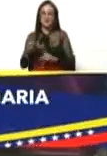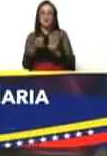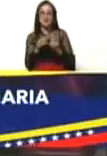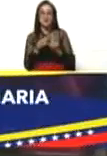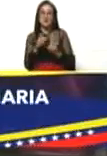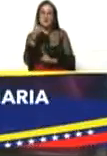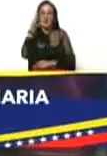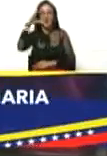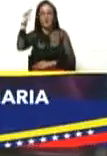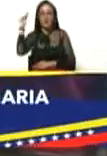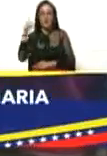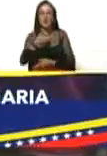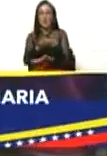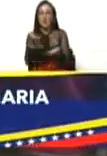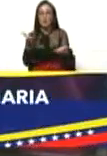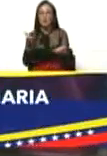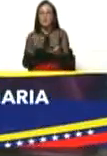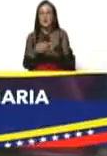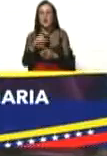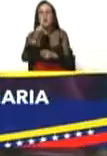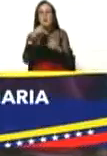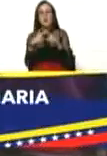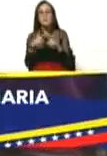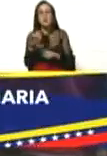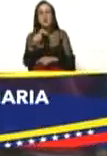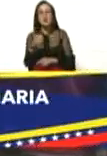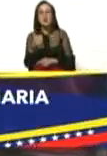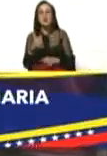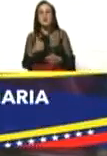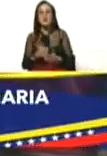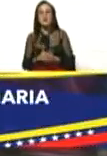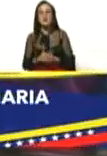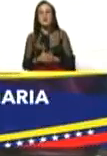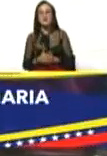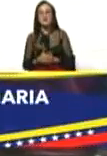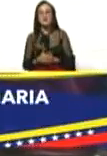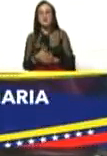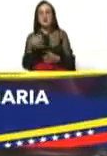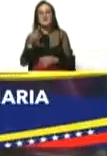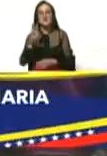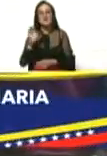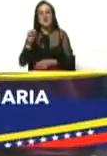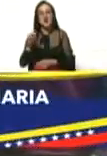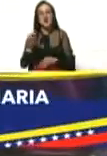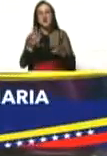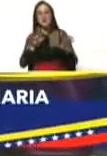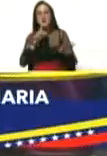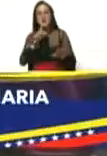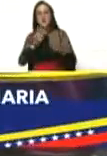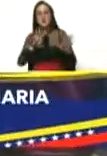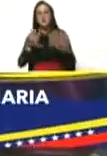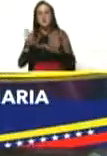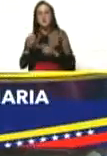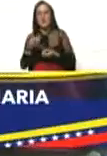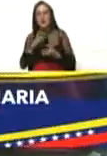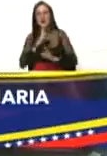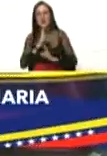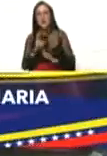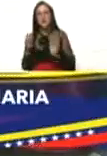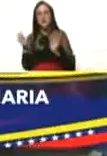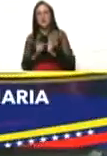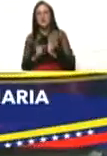a Dios, a usted, por el 1x10 y la aplicación de la BEN, quien da respuesta rápida, precisa